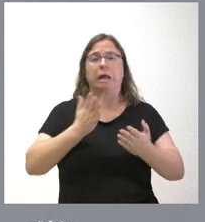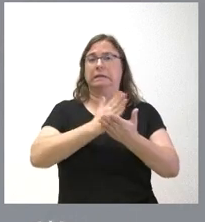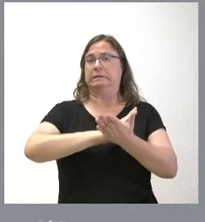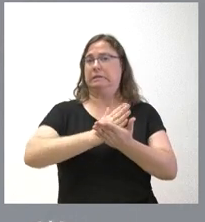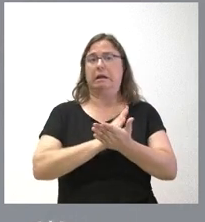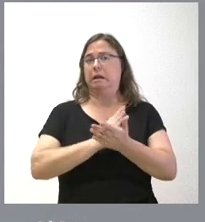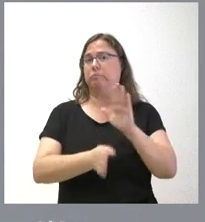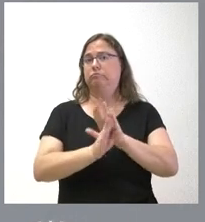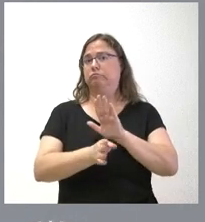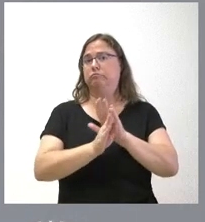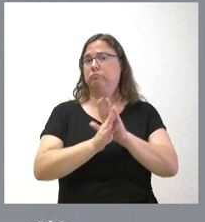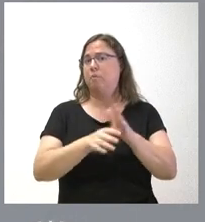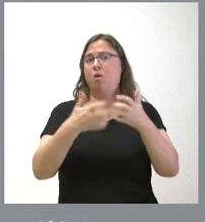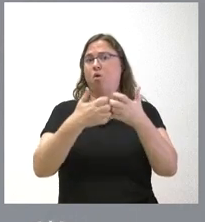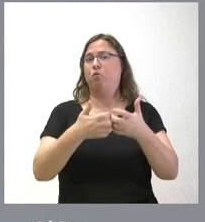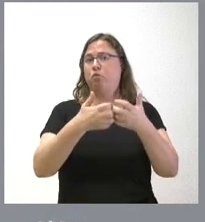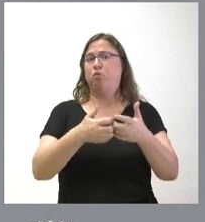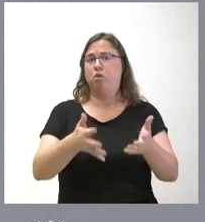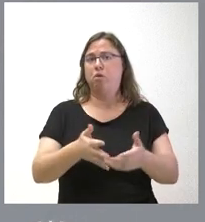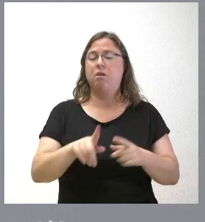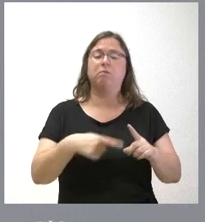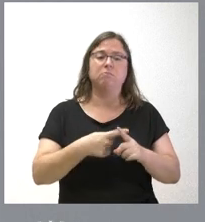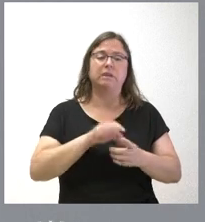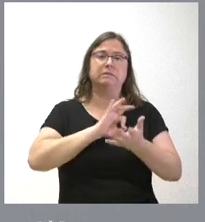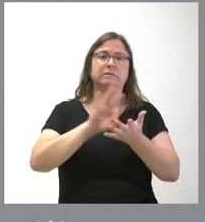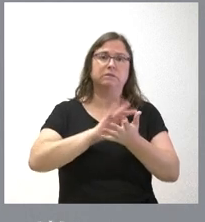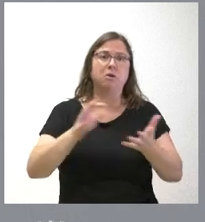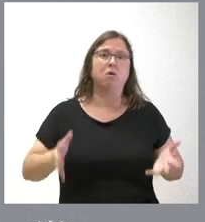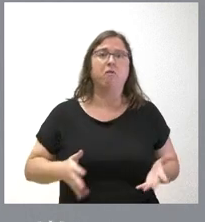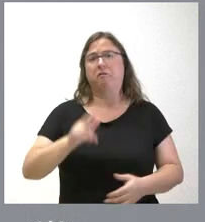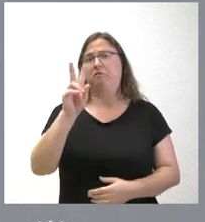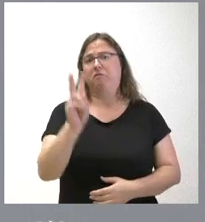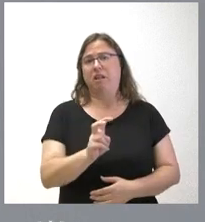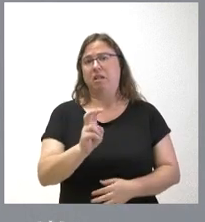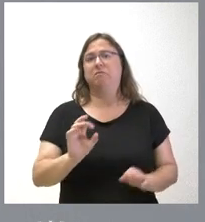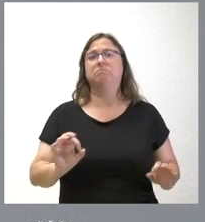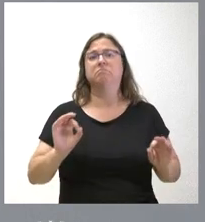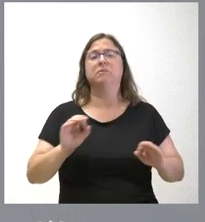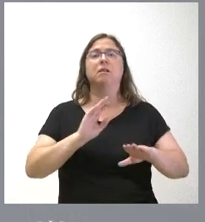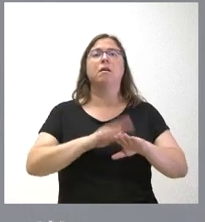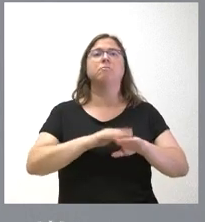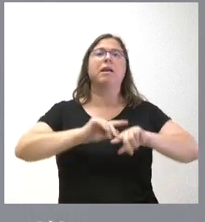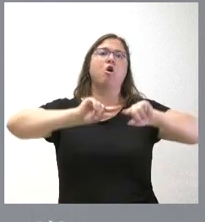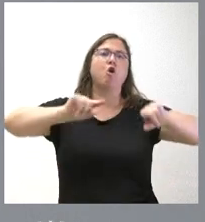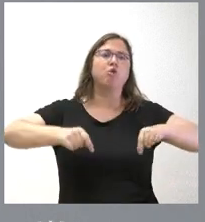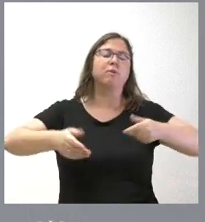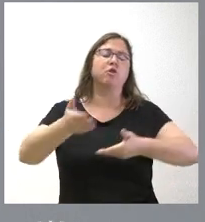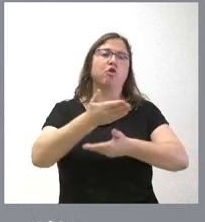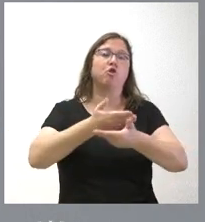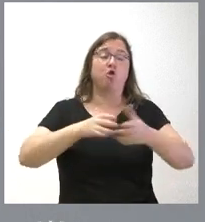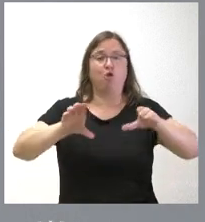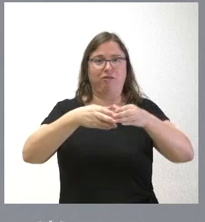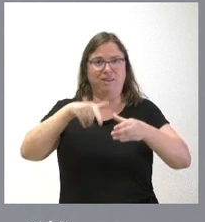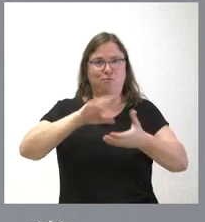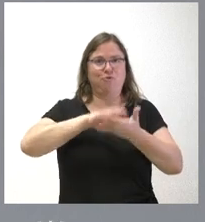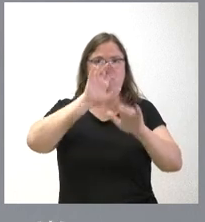funcionando seguiría prestando servicios y seguiría siendo útil especialmente para los convenios colectivos en nuestra comunidad Autónoma y